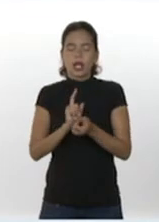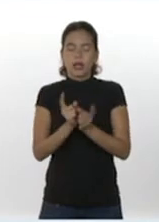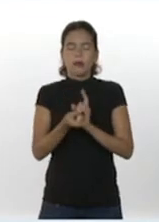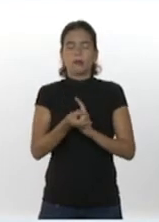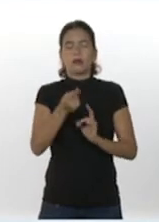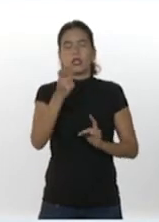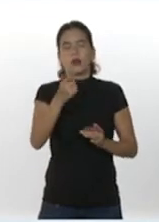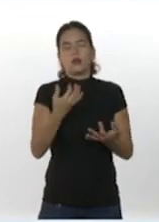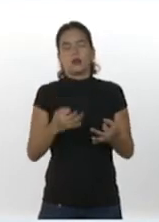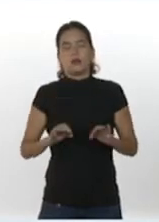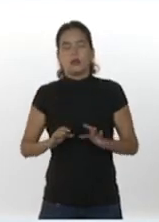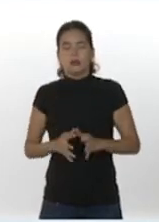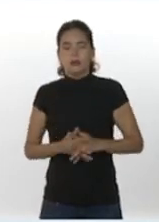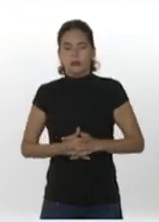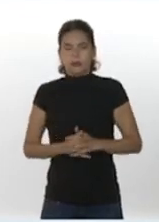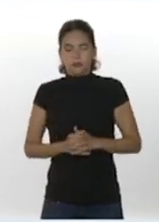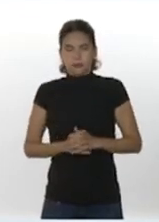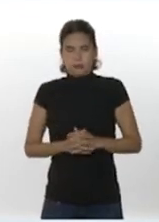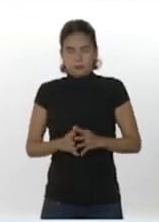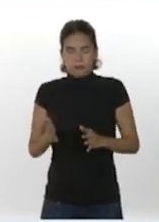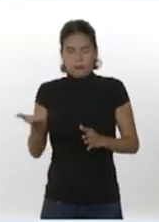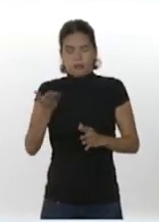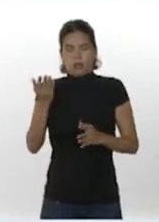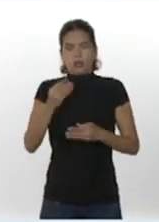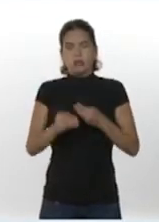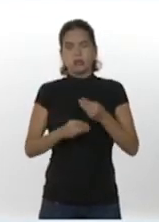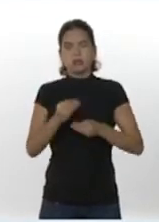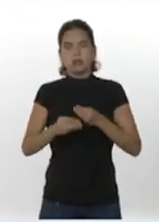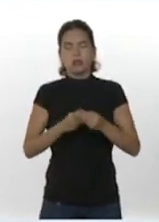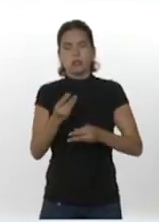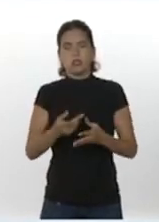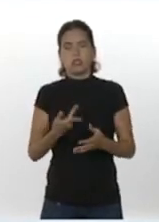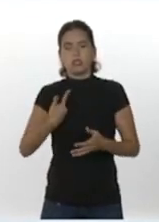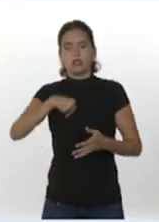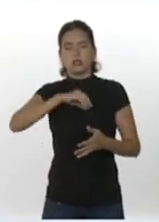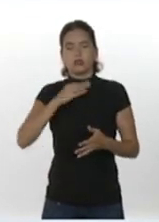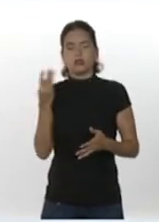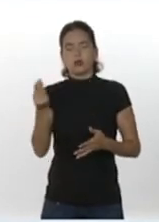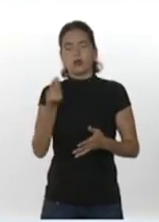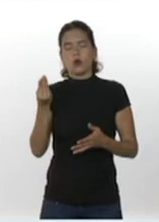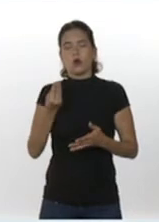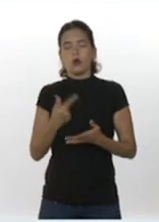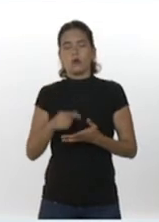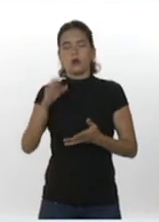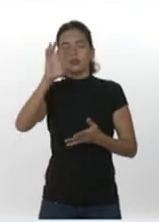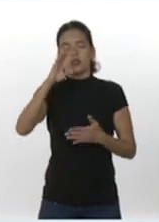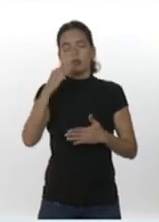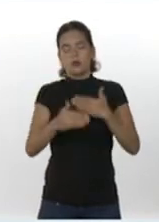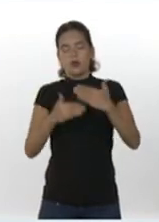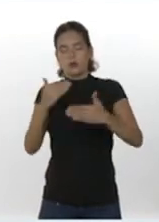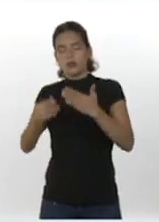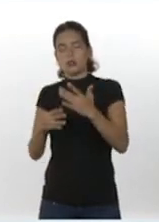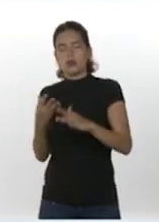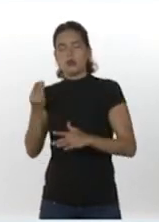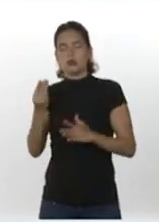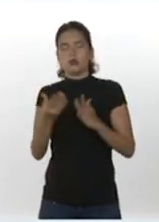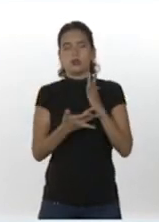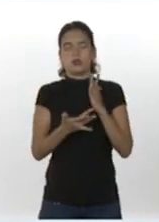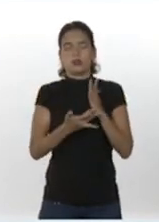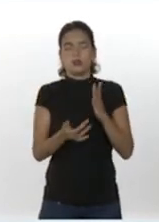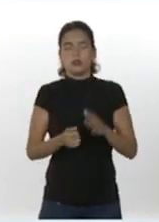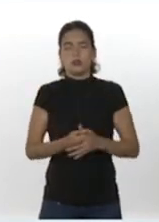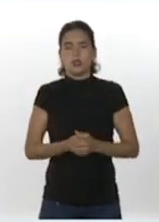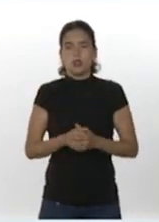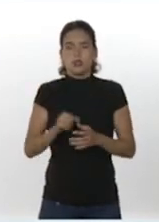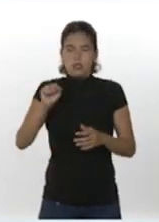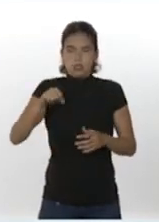viejos paradigmas. Es importante revisar, nosotros como Estado hemos avanzado en tecnología, sí